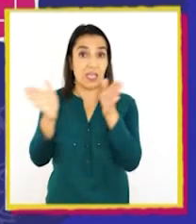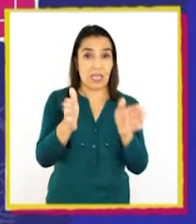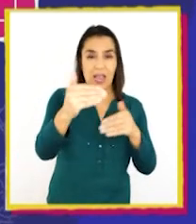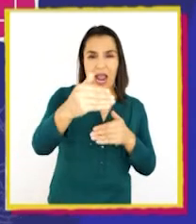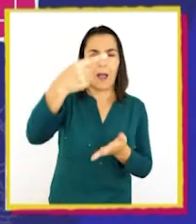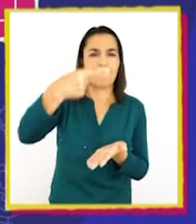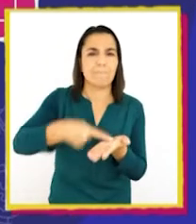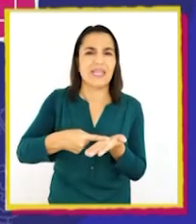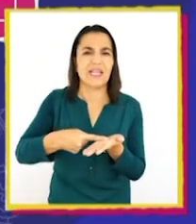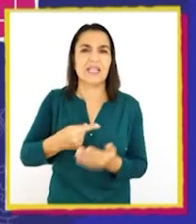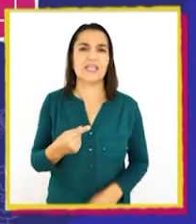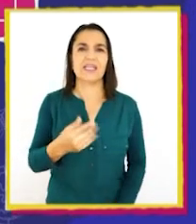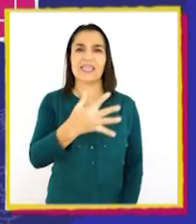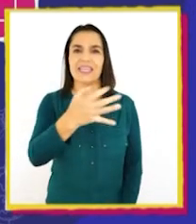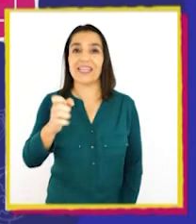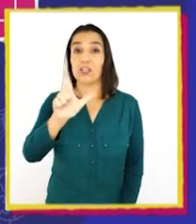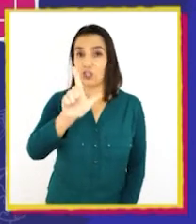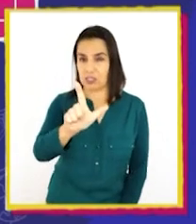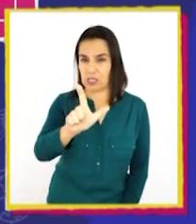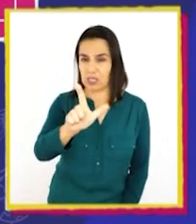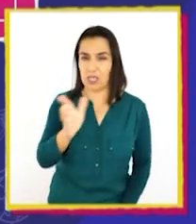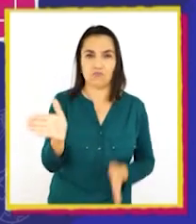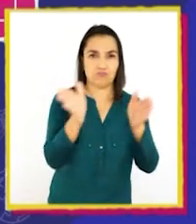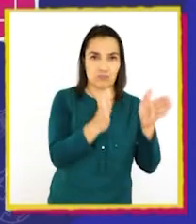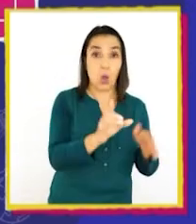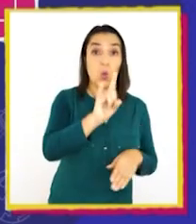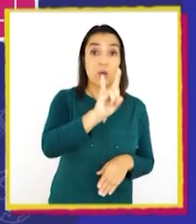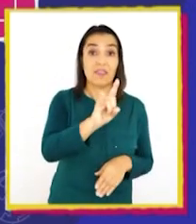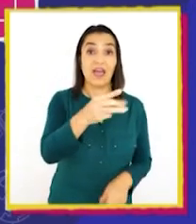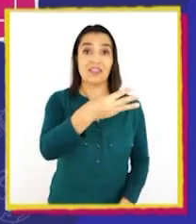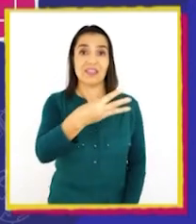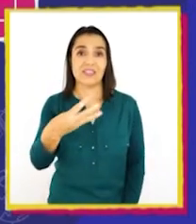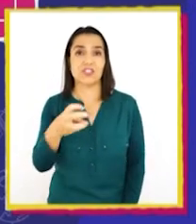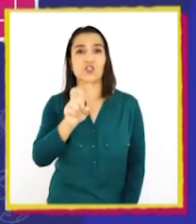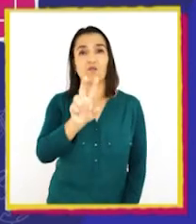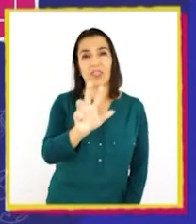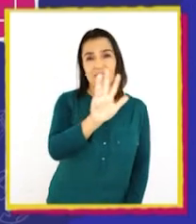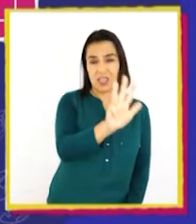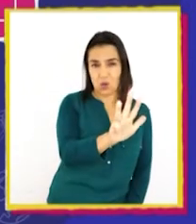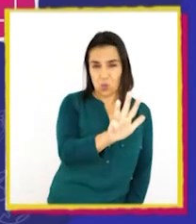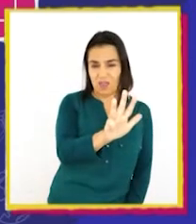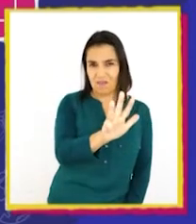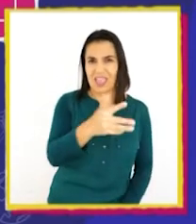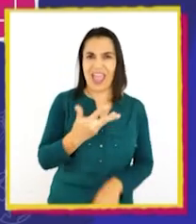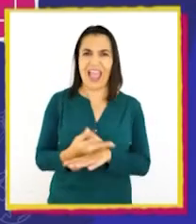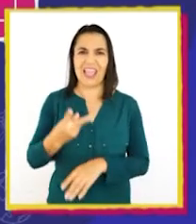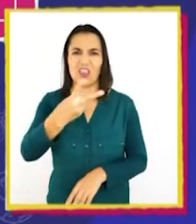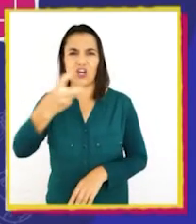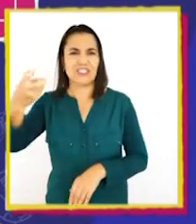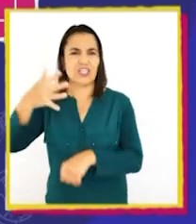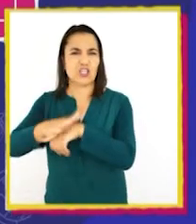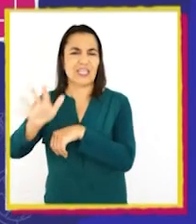caja de miles le ponemos 507 y a la caja de unidades 329. y tenemos